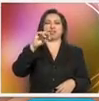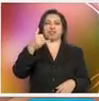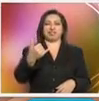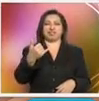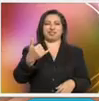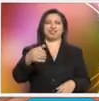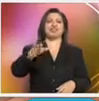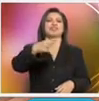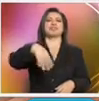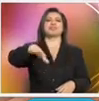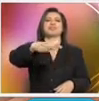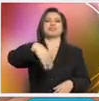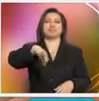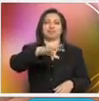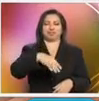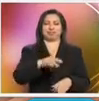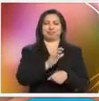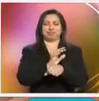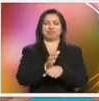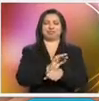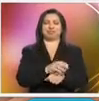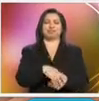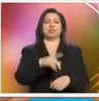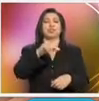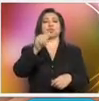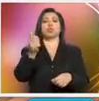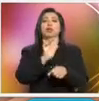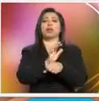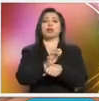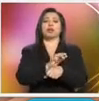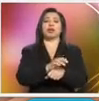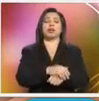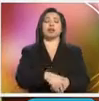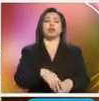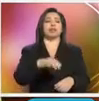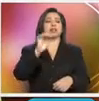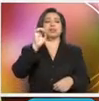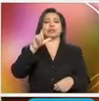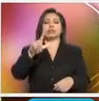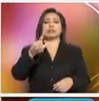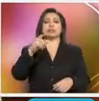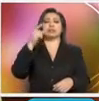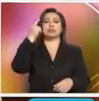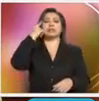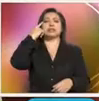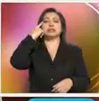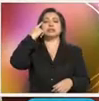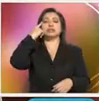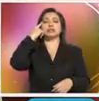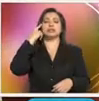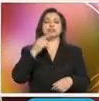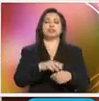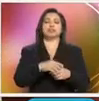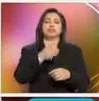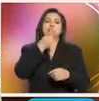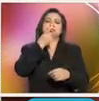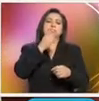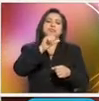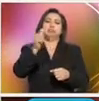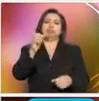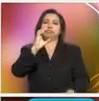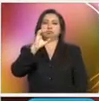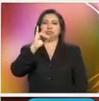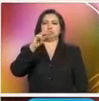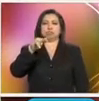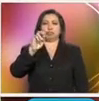Pero, sí, no, pues es una película muy esperada. Pero, para no meternos nada más ahí, les traigo la propuesta del foro de la Cineteca, el foro